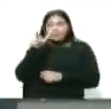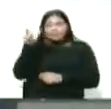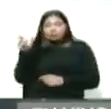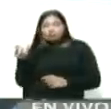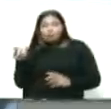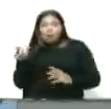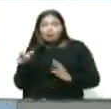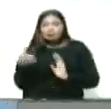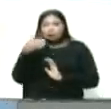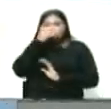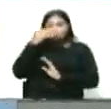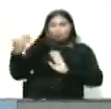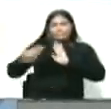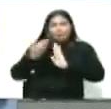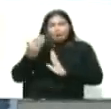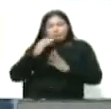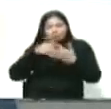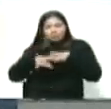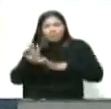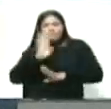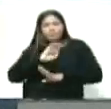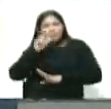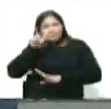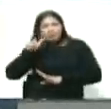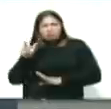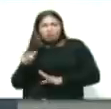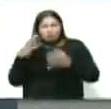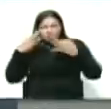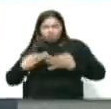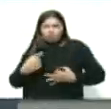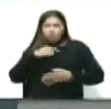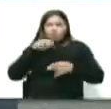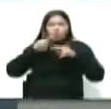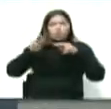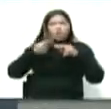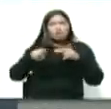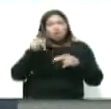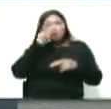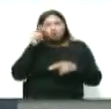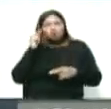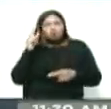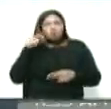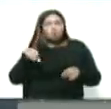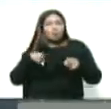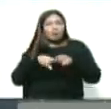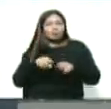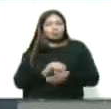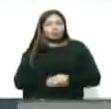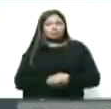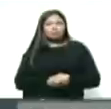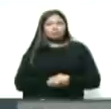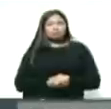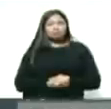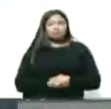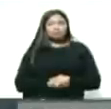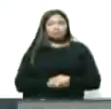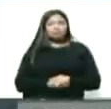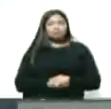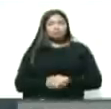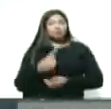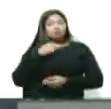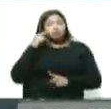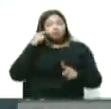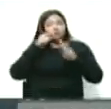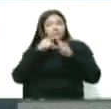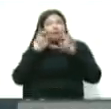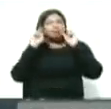delincuentes que atentaban contra la integridad de nuestros niños, niñas y adolescentes. Y en este sentido, pues,